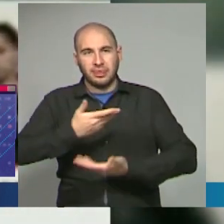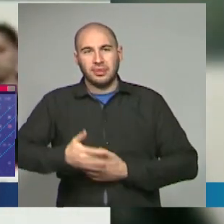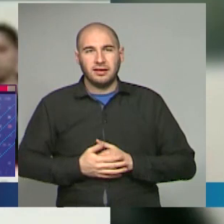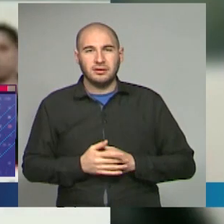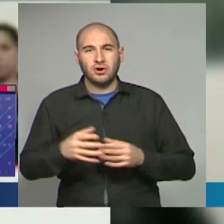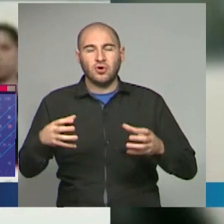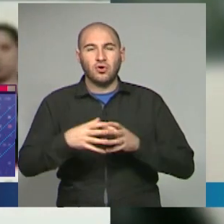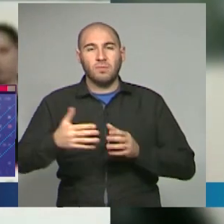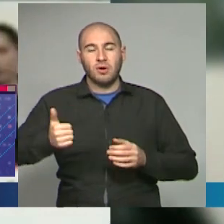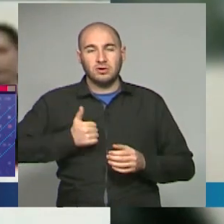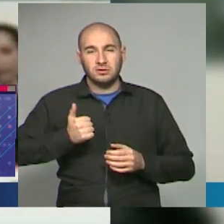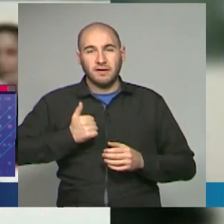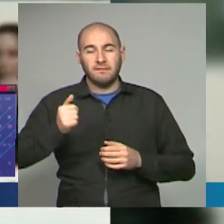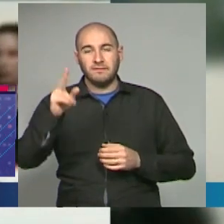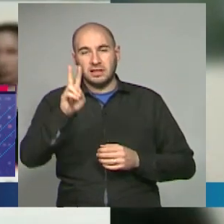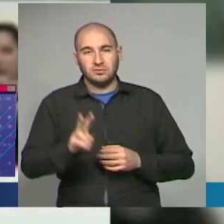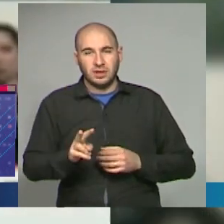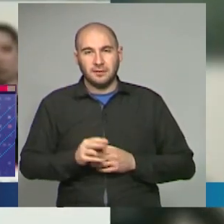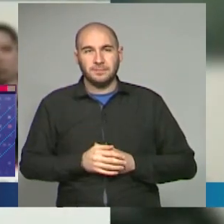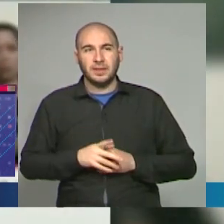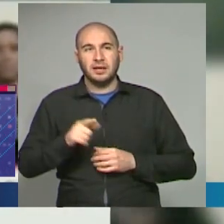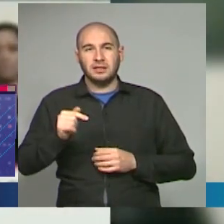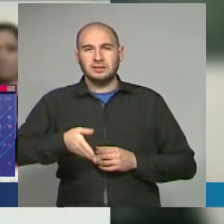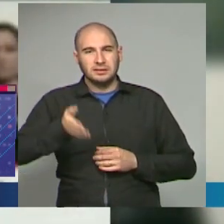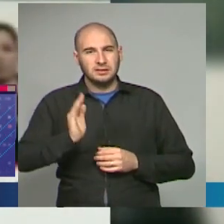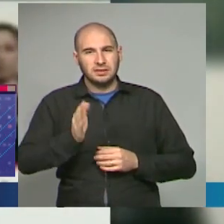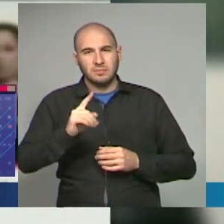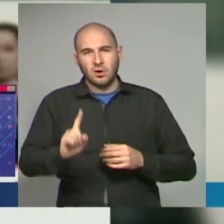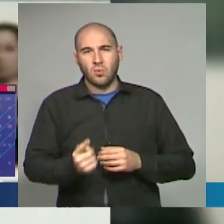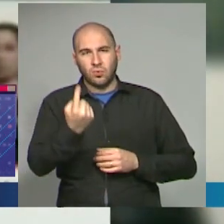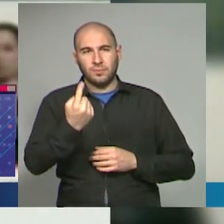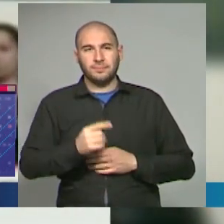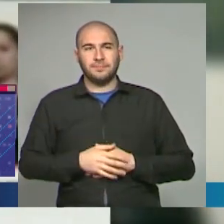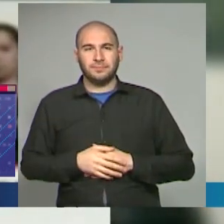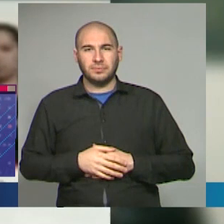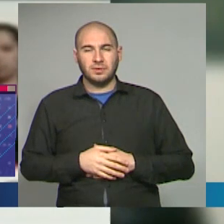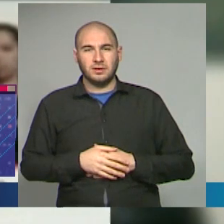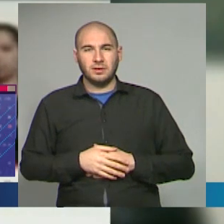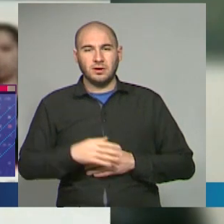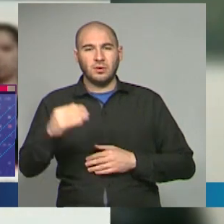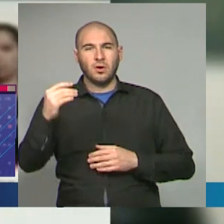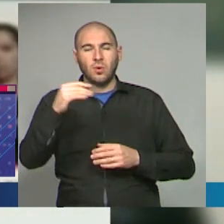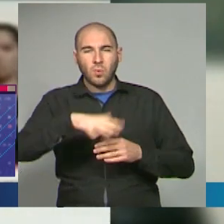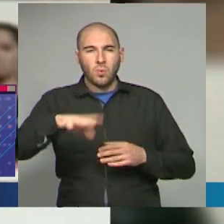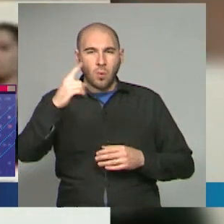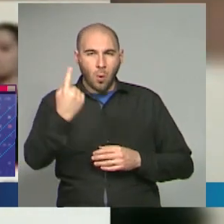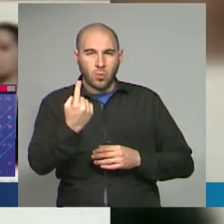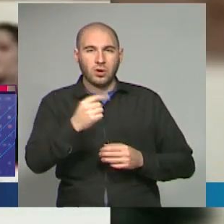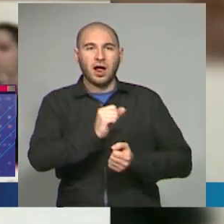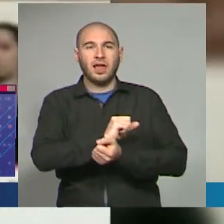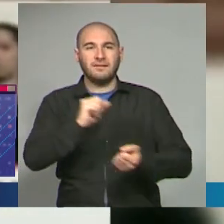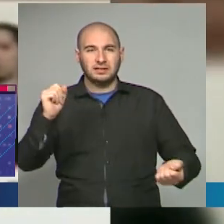en la Fuerza Armada Nacional Bolivariana será siempre una sola, con un solo horizonte: la